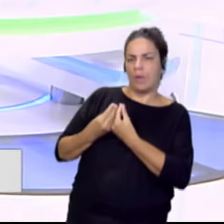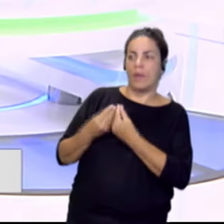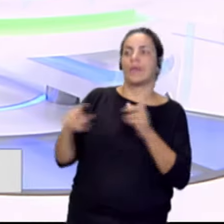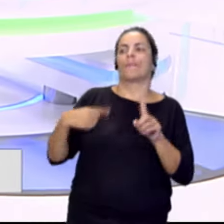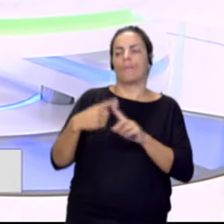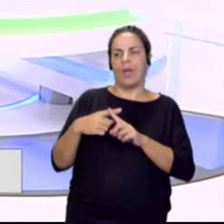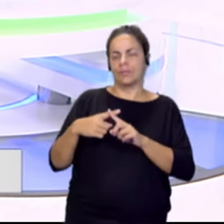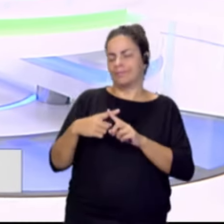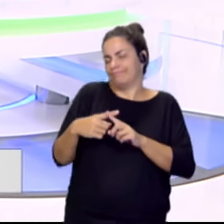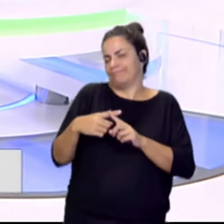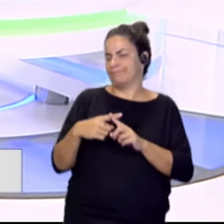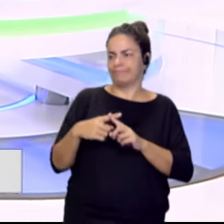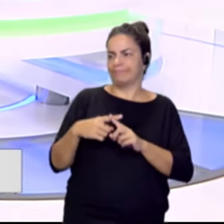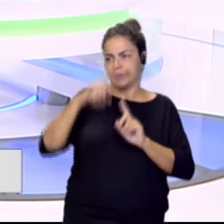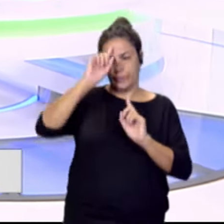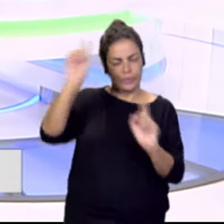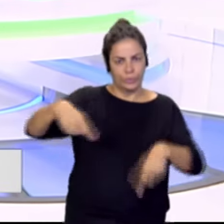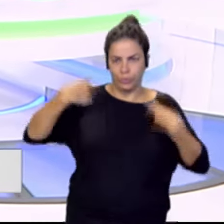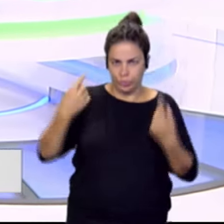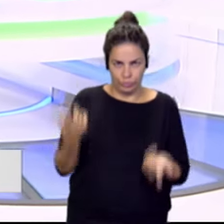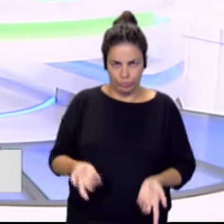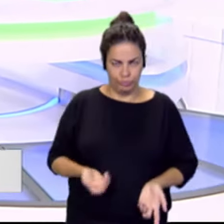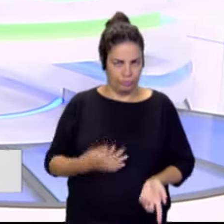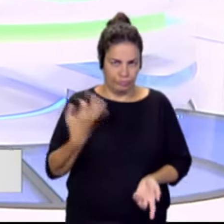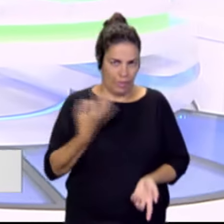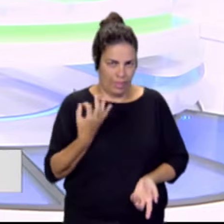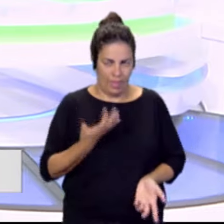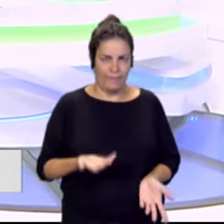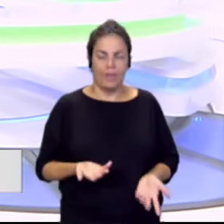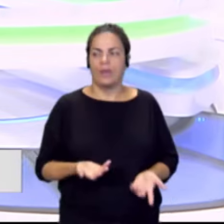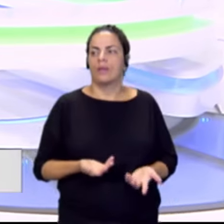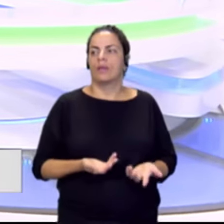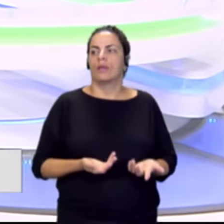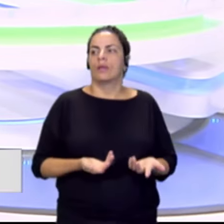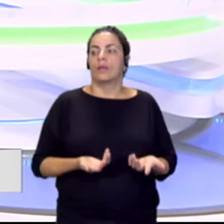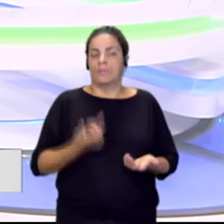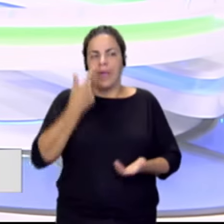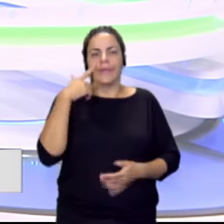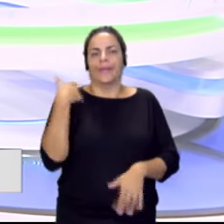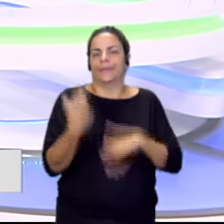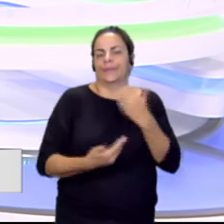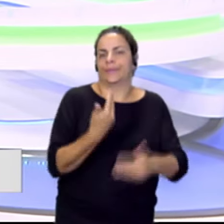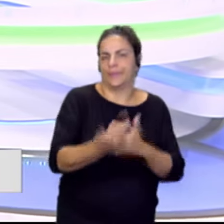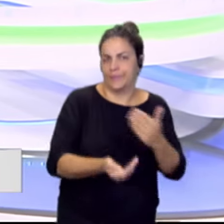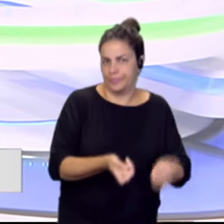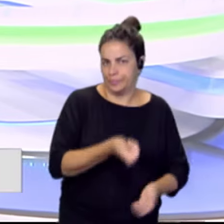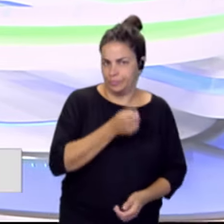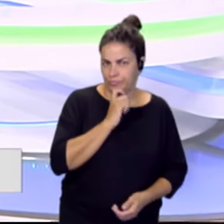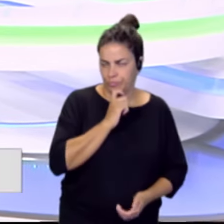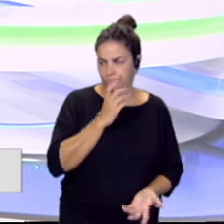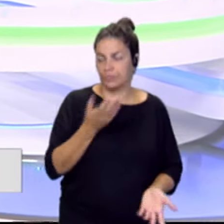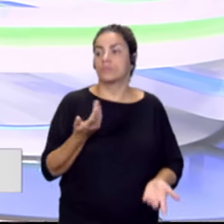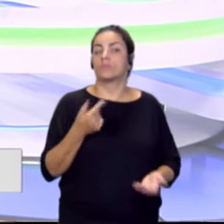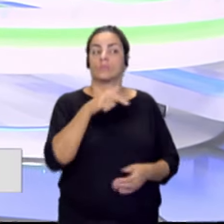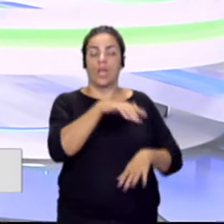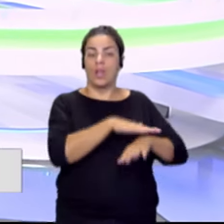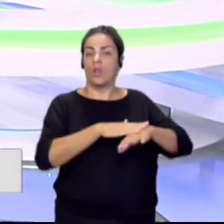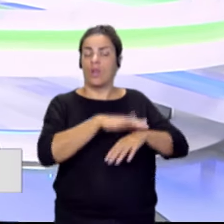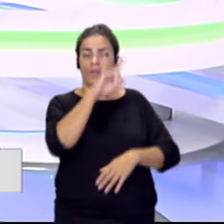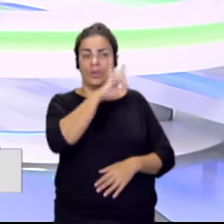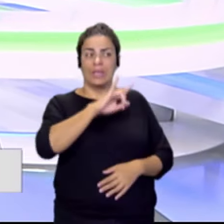comer el marrón nosotros y a ver cómo lo sacamos adelante. El gobierno de Canarias por sí mismo no